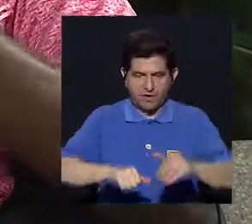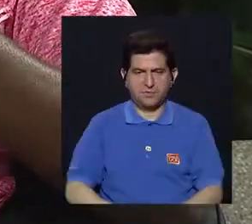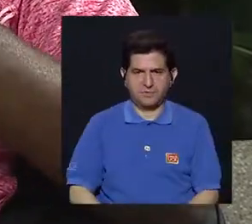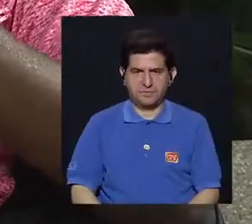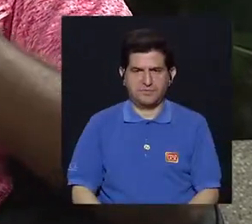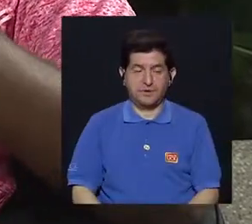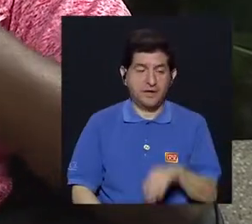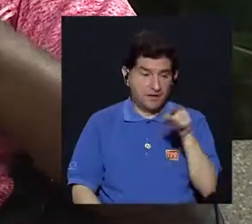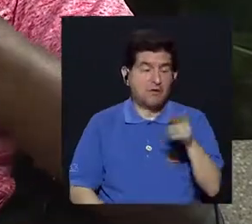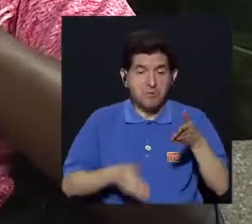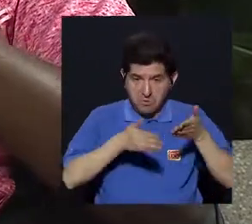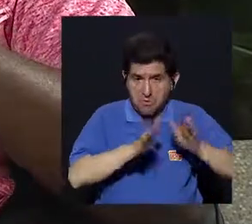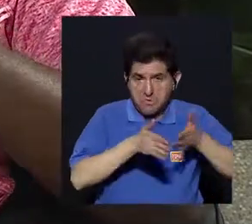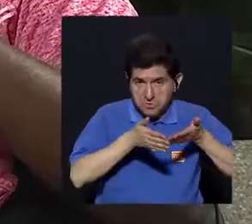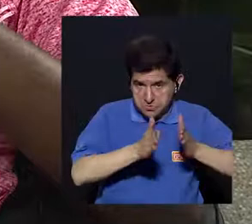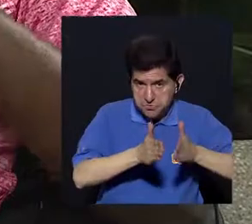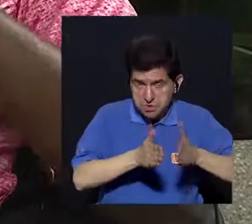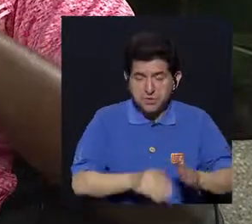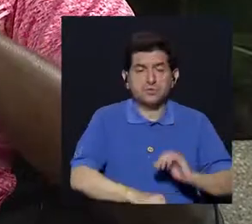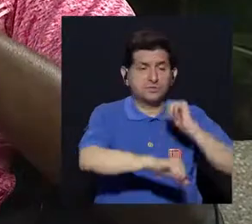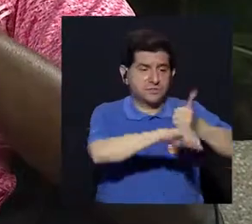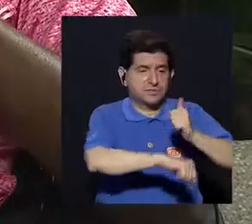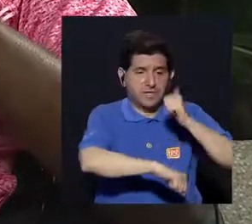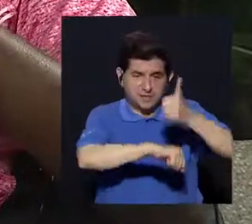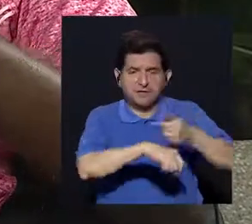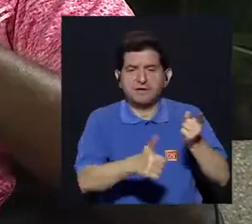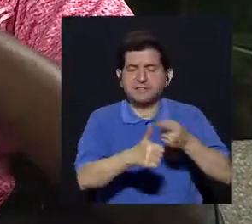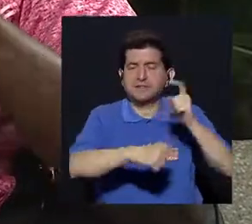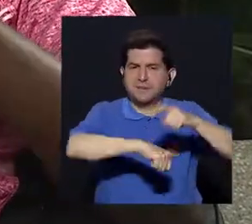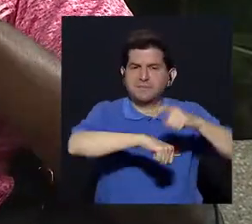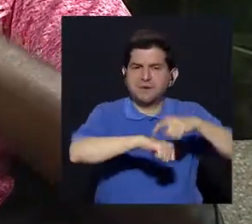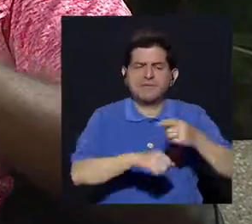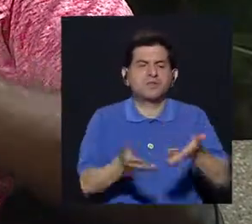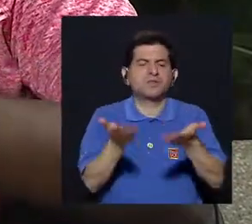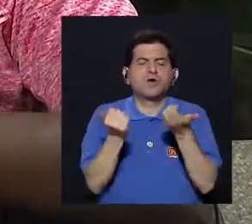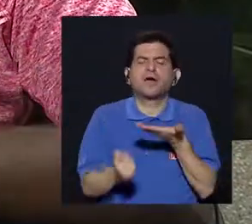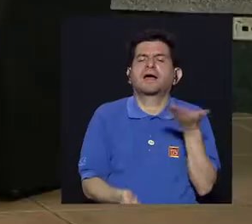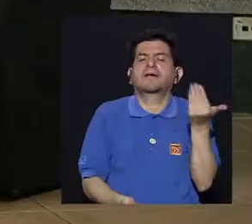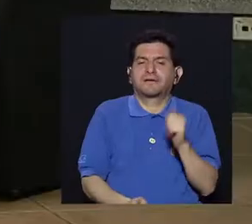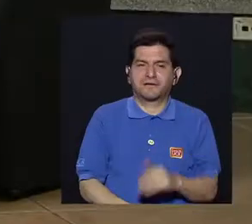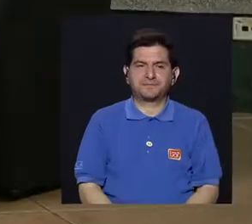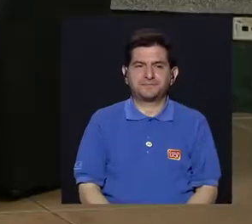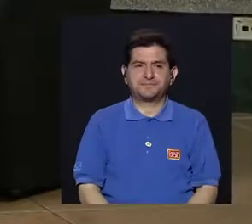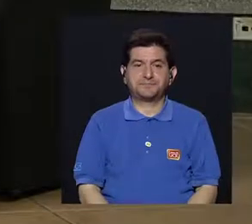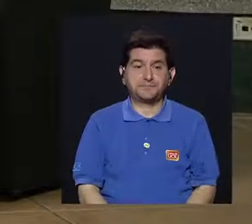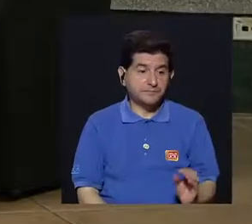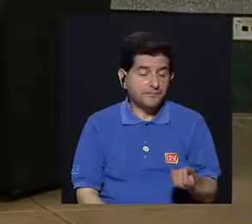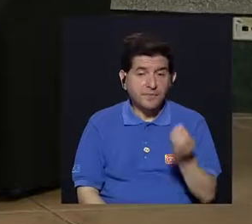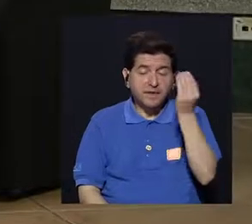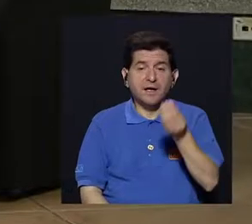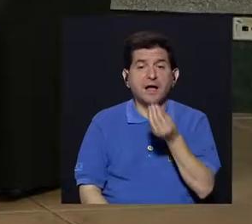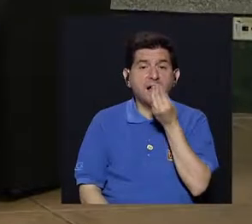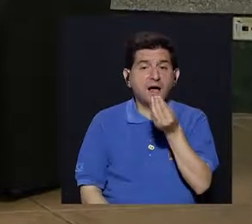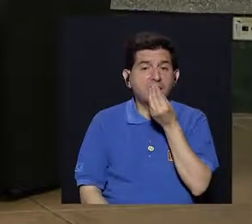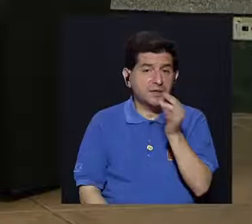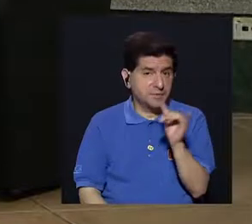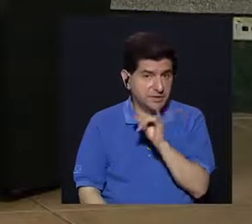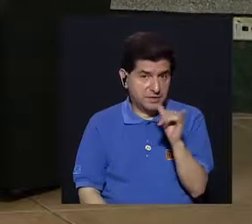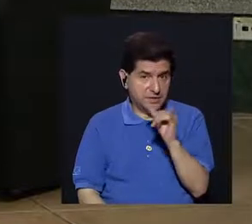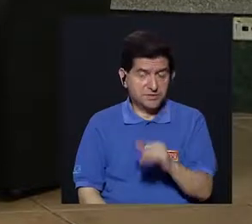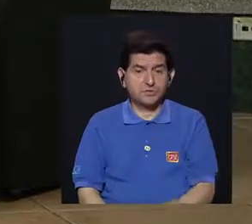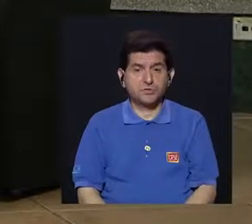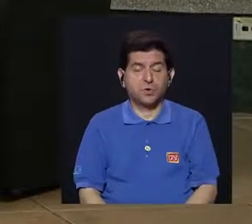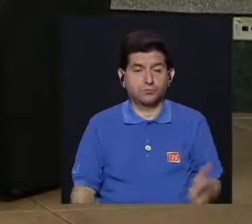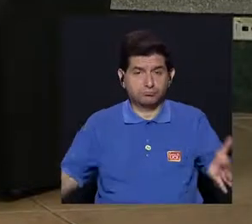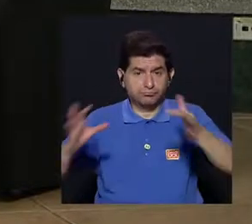más ponernos de acuerdo con nuestros hijos y establecer desde una primera vez qué es lo que queremos. Y en la adolescencia la alimentación también